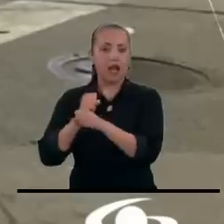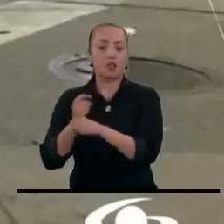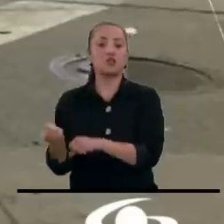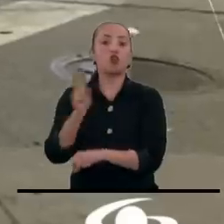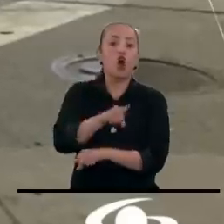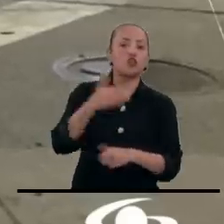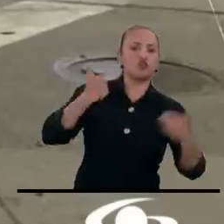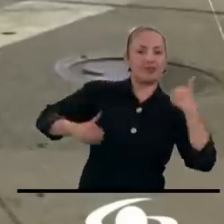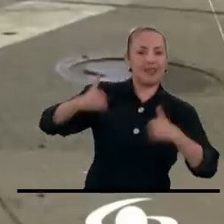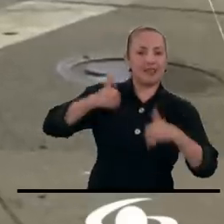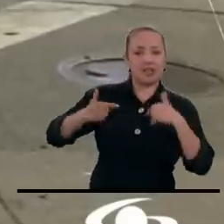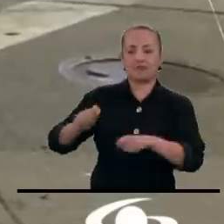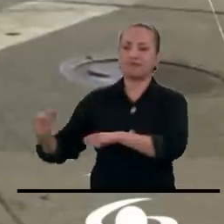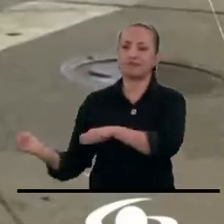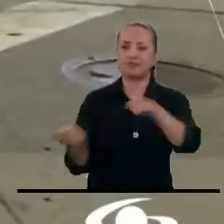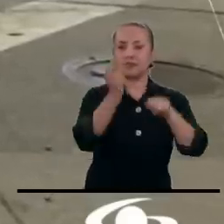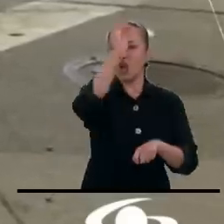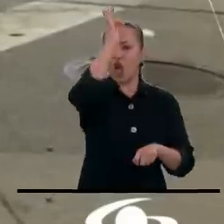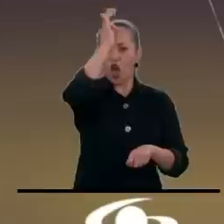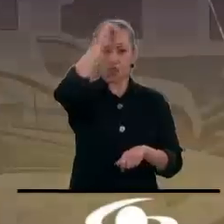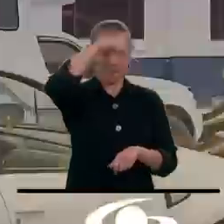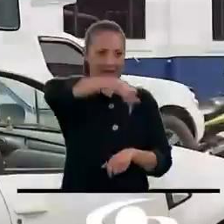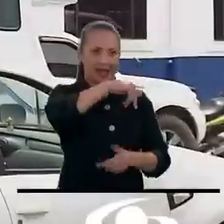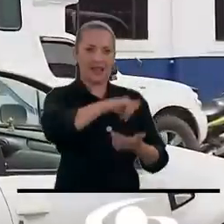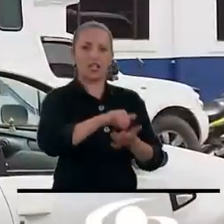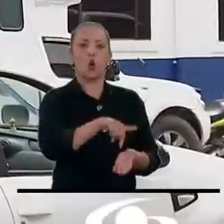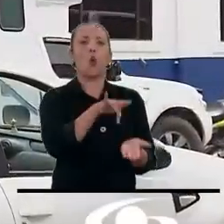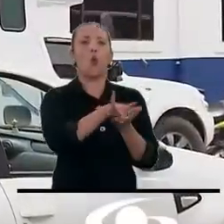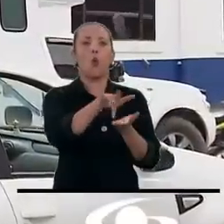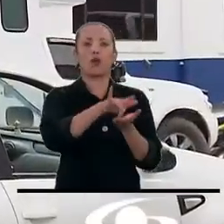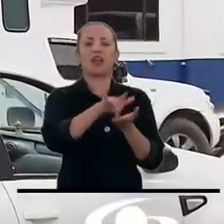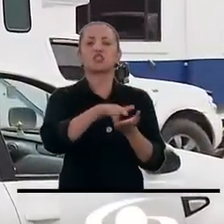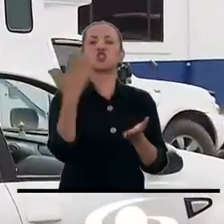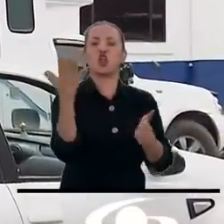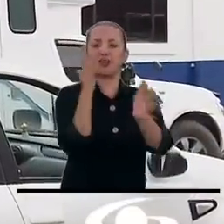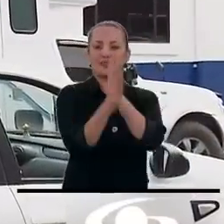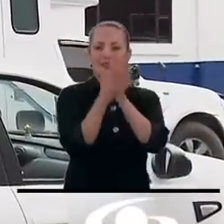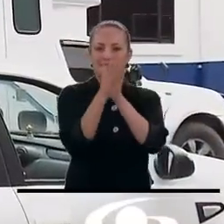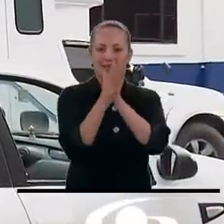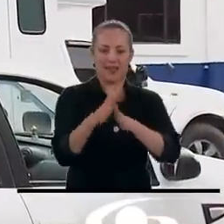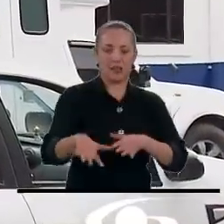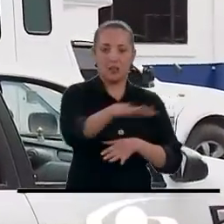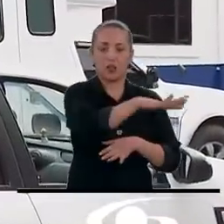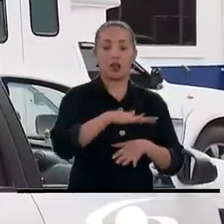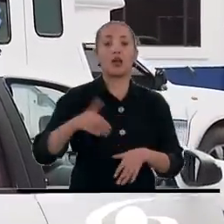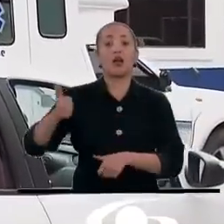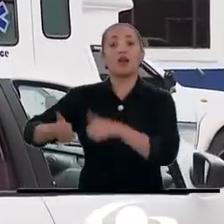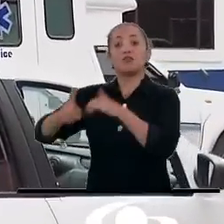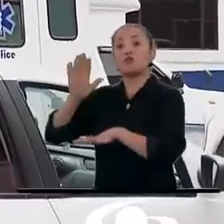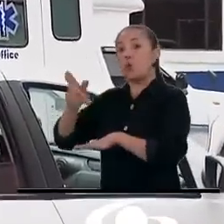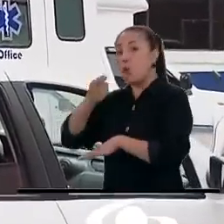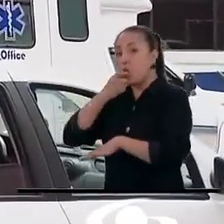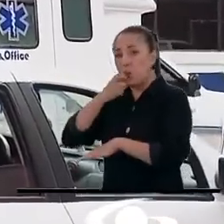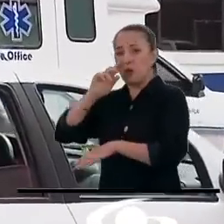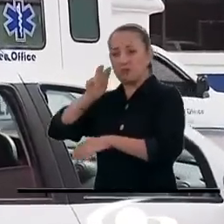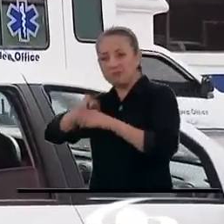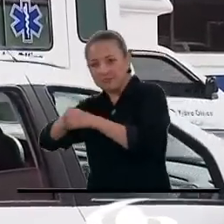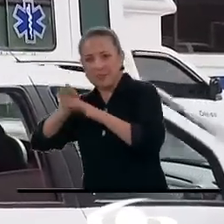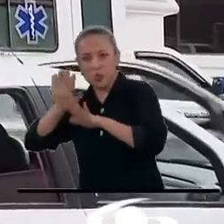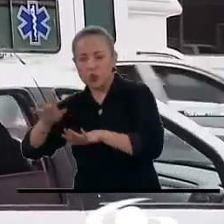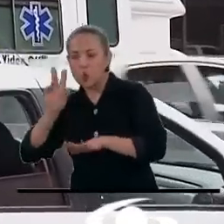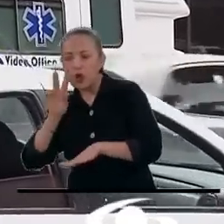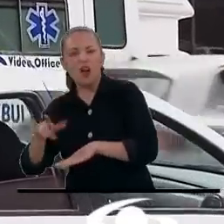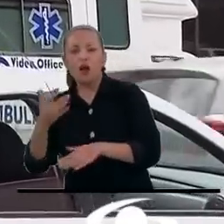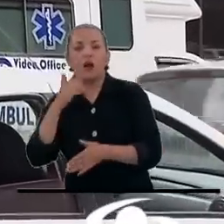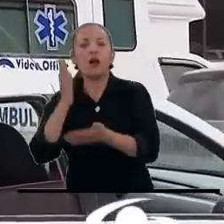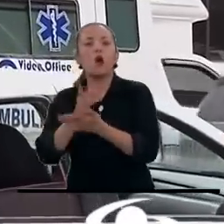fueron remitidas a este centro asistencial en urgencias en el centro de la ciudad. La autoridad de tránsito confirma que cuando el